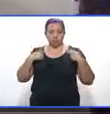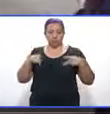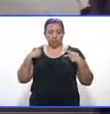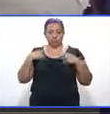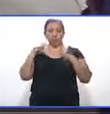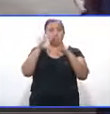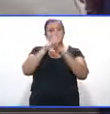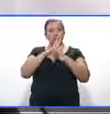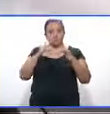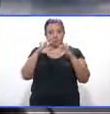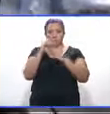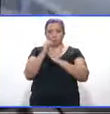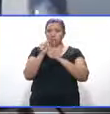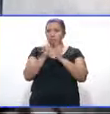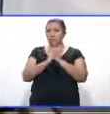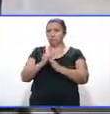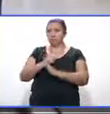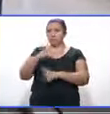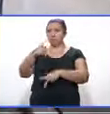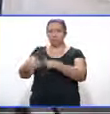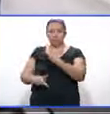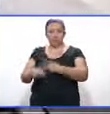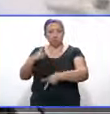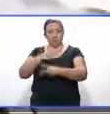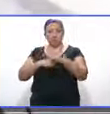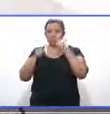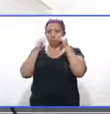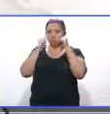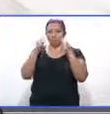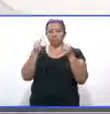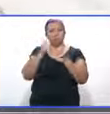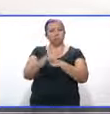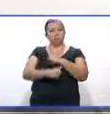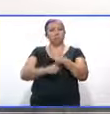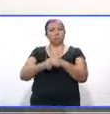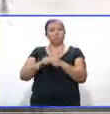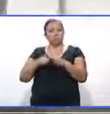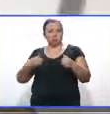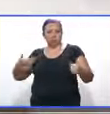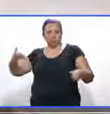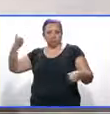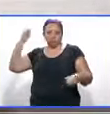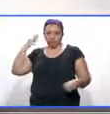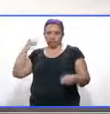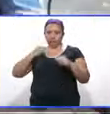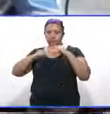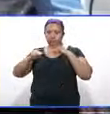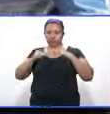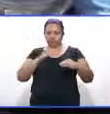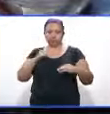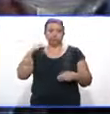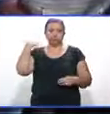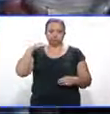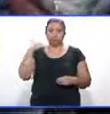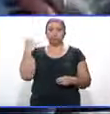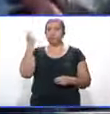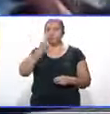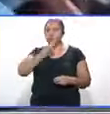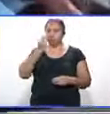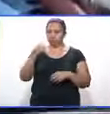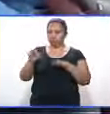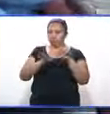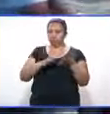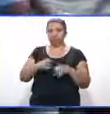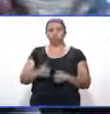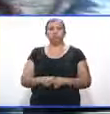y explicó que con el sistema de transporte Va y Ven se atienden años de rezago, llevando poco a poco la movilidad a la altura de lo que los yucatecos merecen con el trabajo